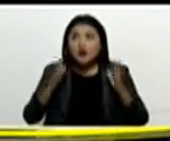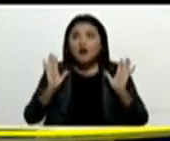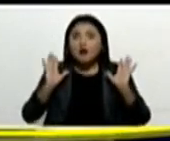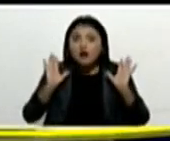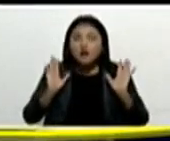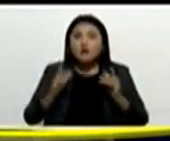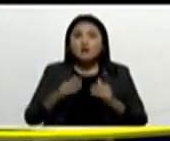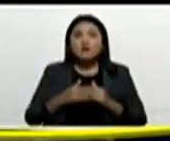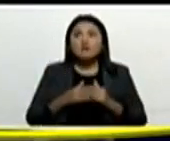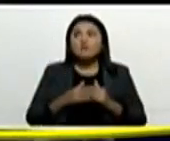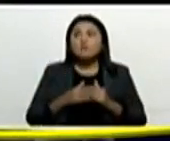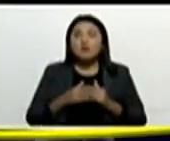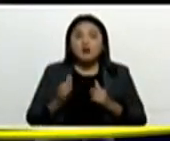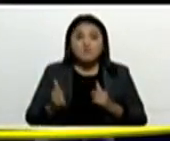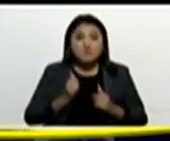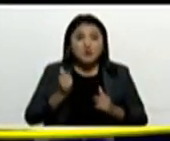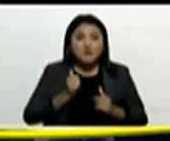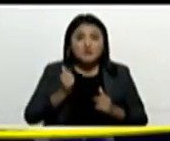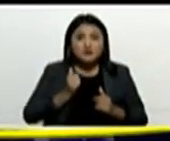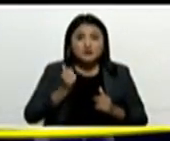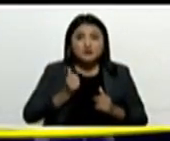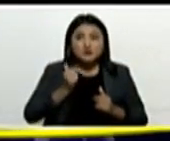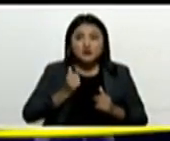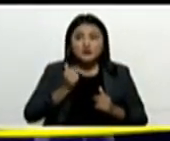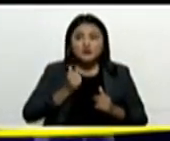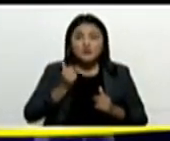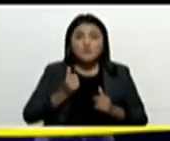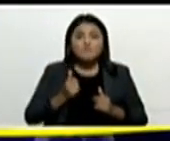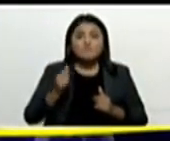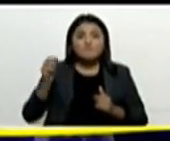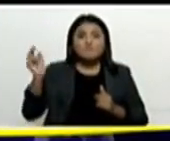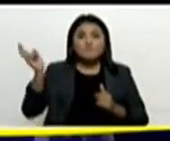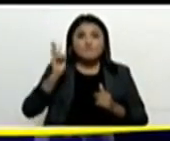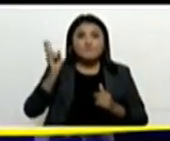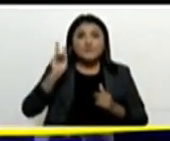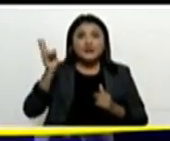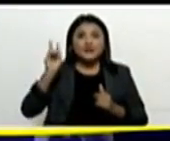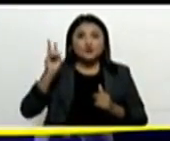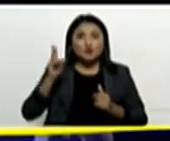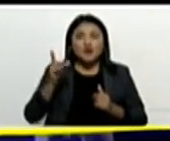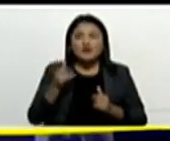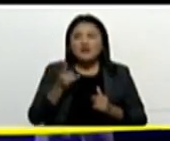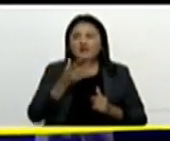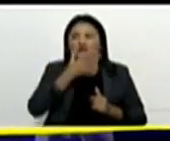el pueblo de Venezuela sería presa fácil del imperialismo,